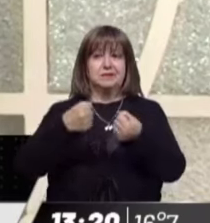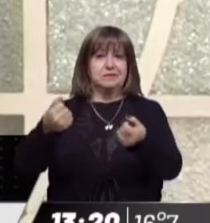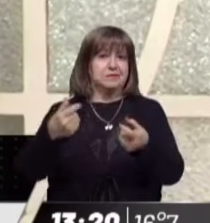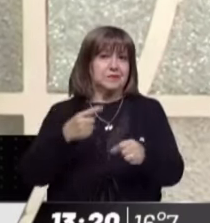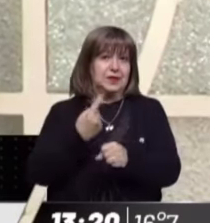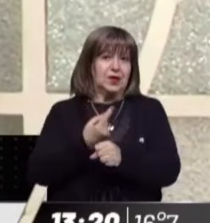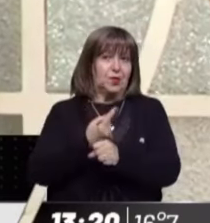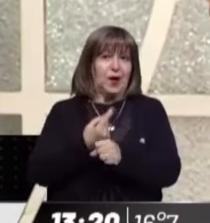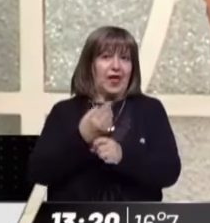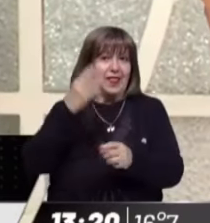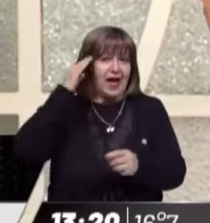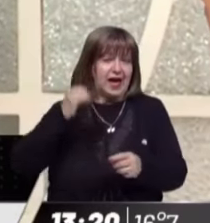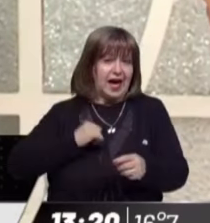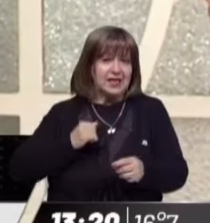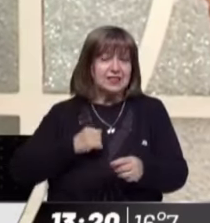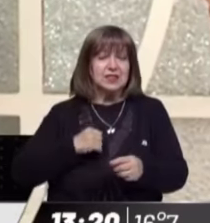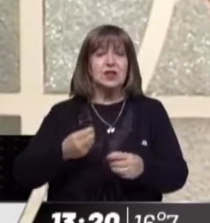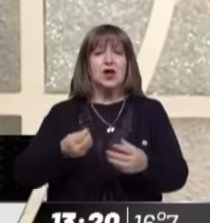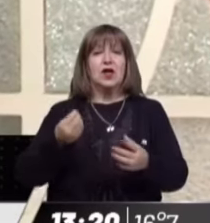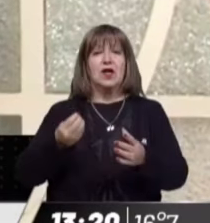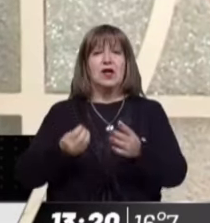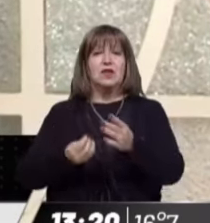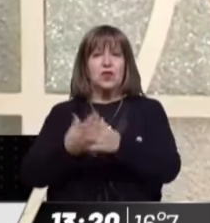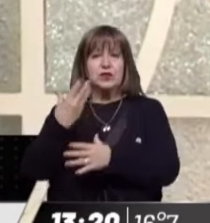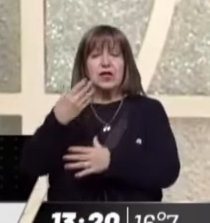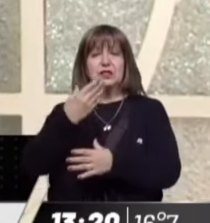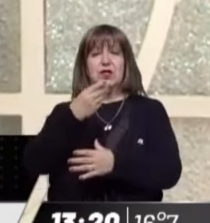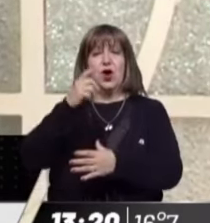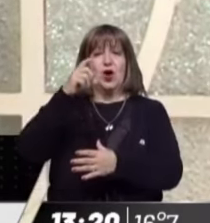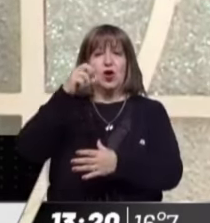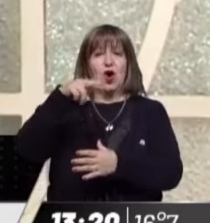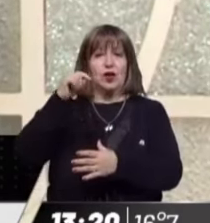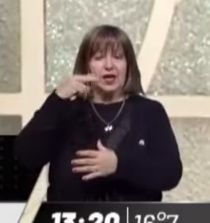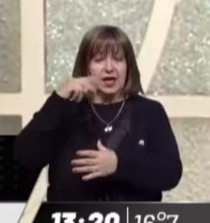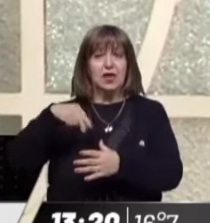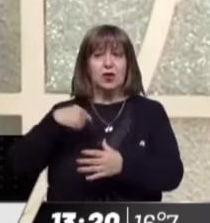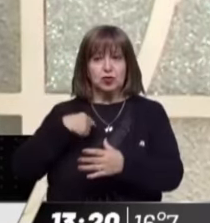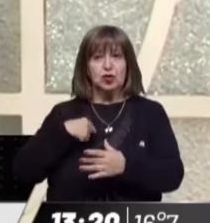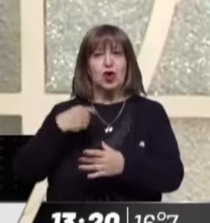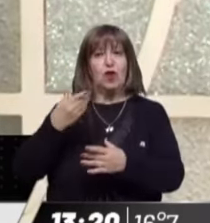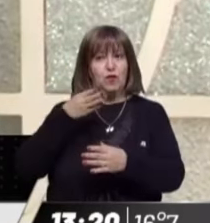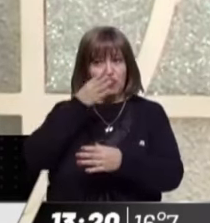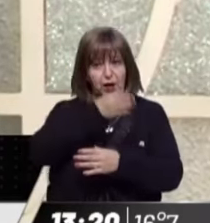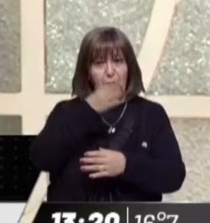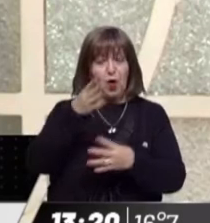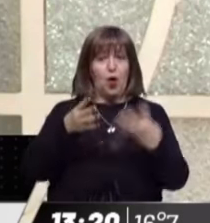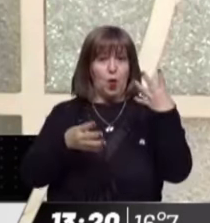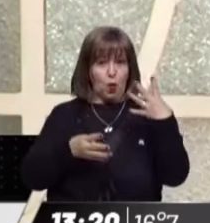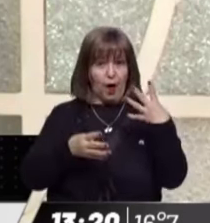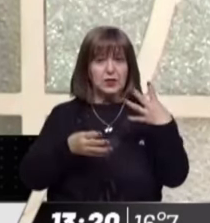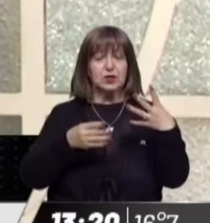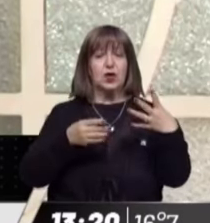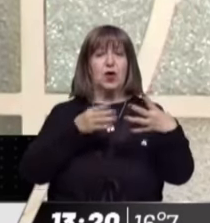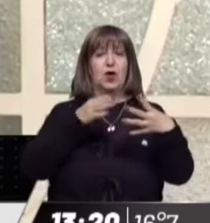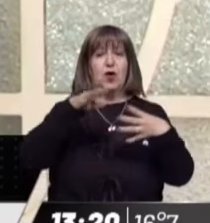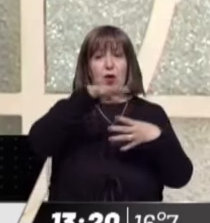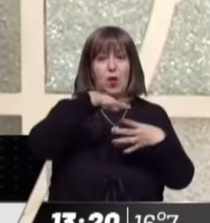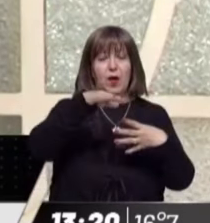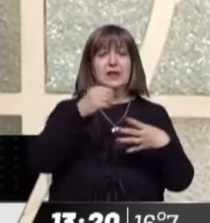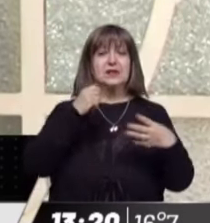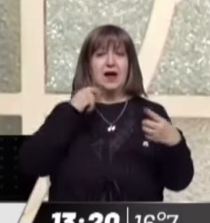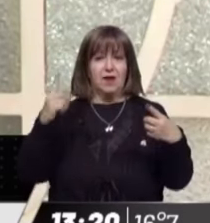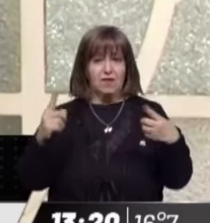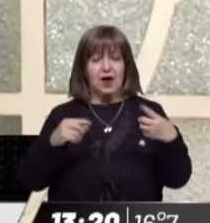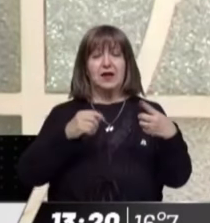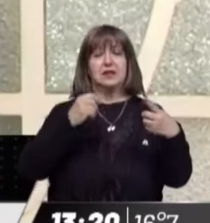logística. Usaron a la Fundación CONIN, nosotros fuimos a las 4 sedes que tienen en la provincia de Mendoza, fuimos a San